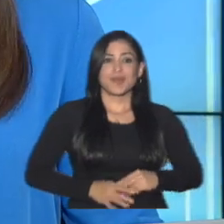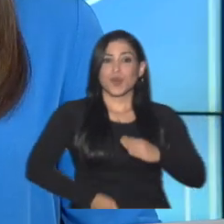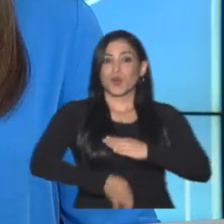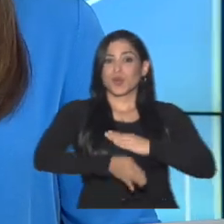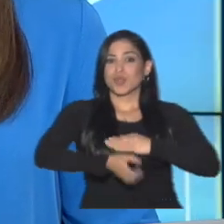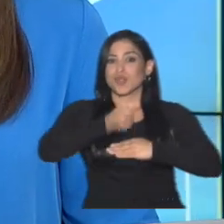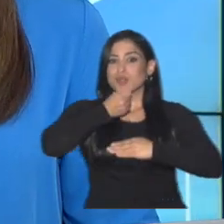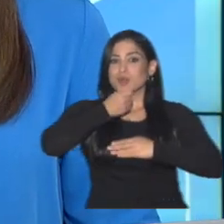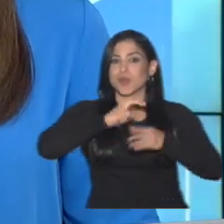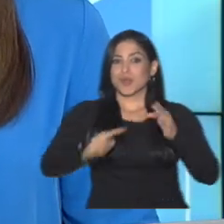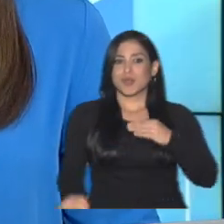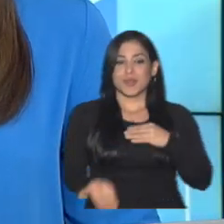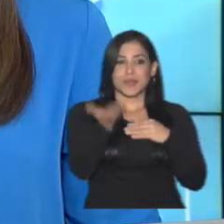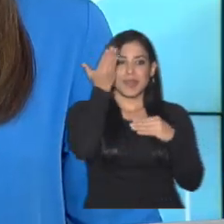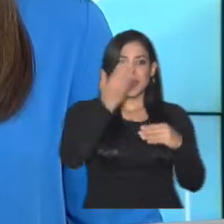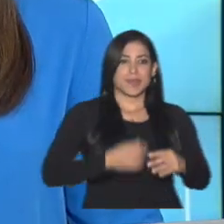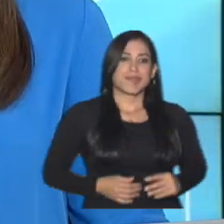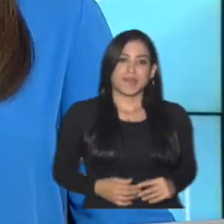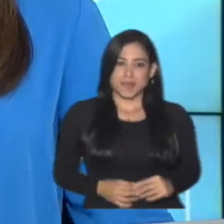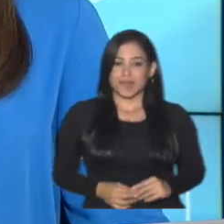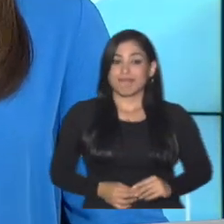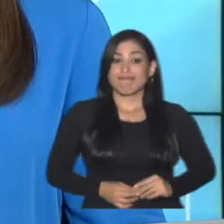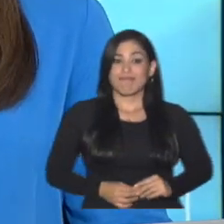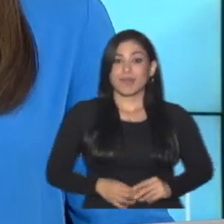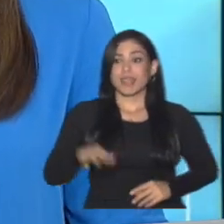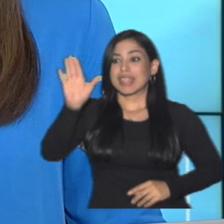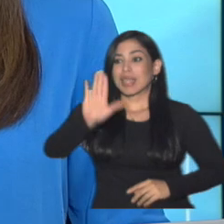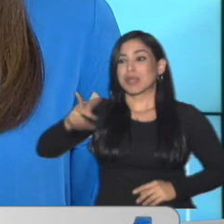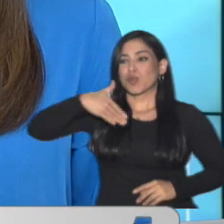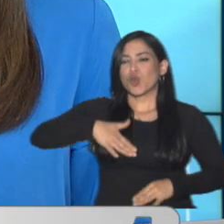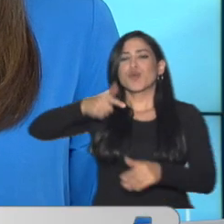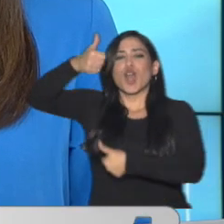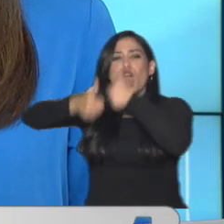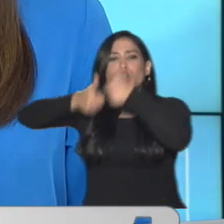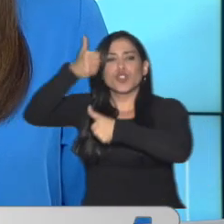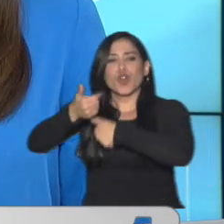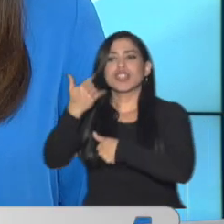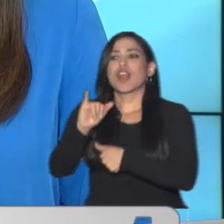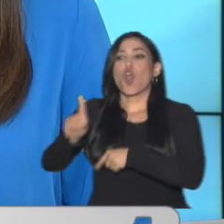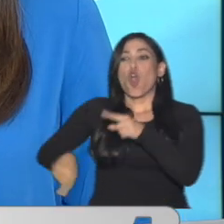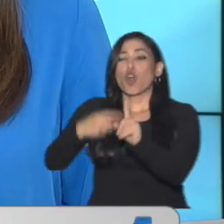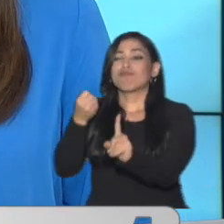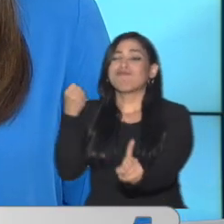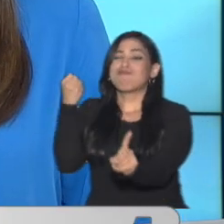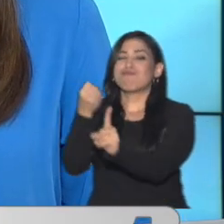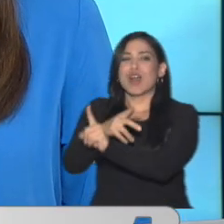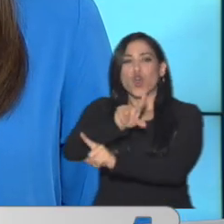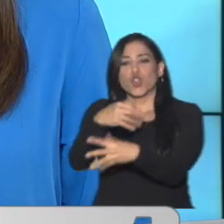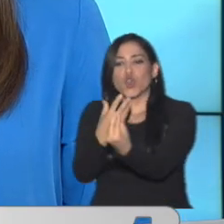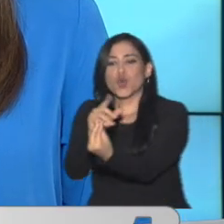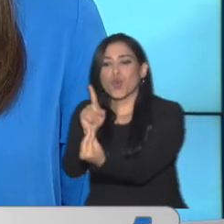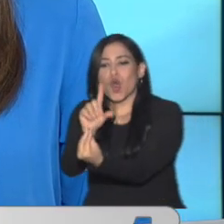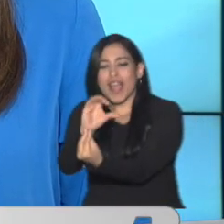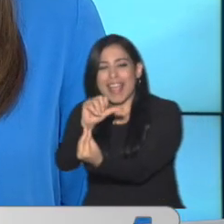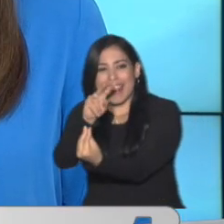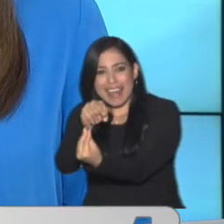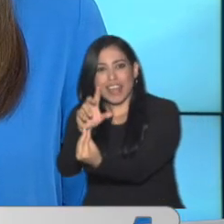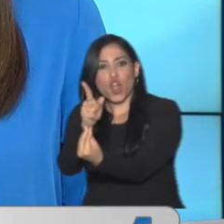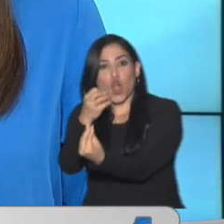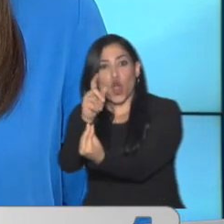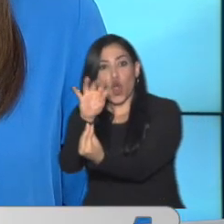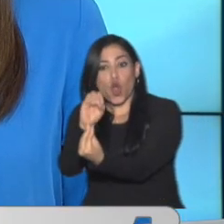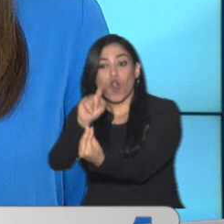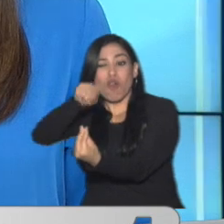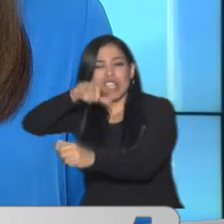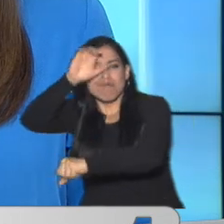seguimos en noticia entro 1 cm en bolívar las autoridades lograron otro golpe contra el clan del golfo por los delitos de secuestro